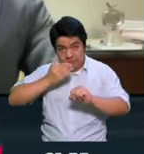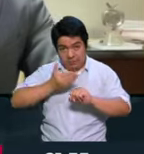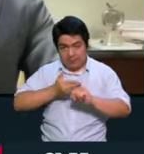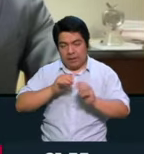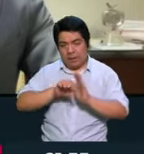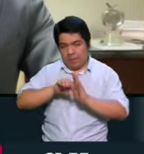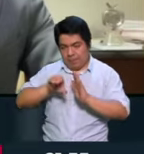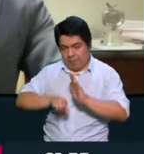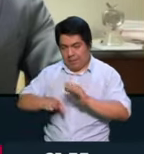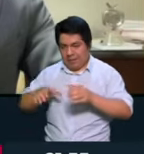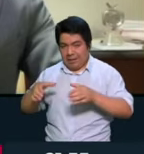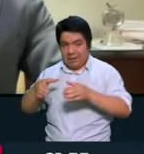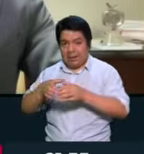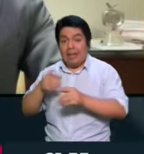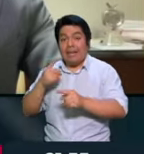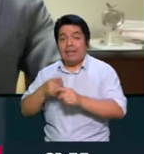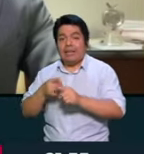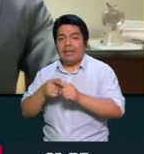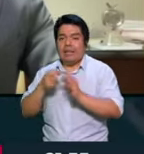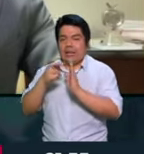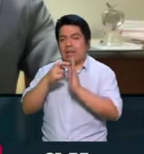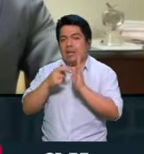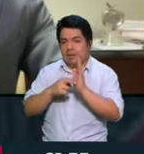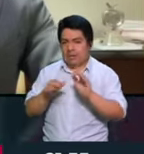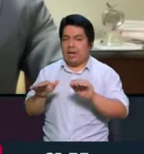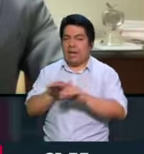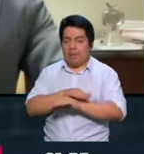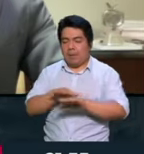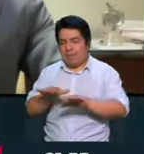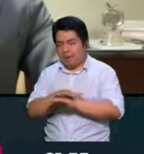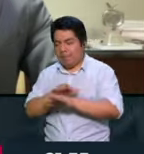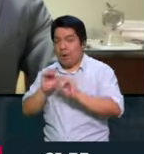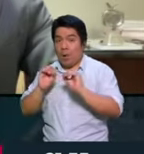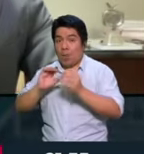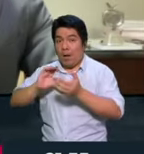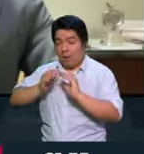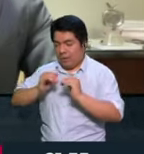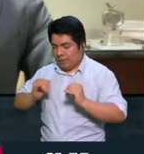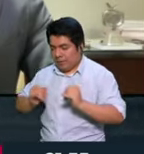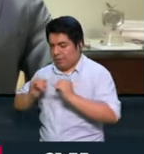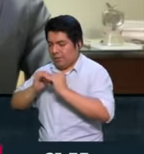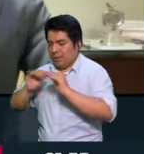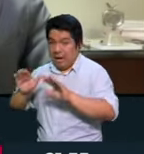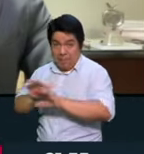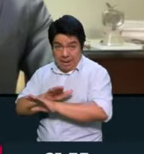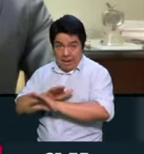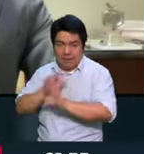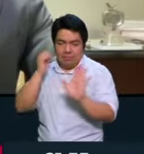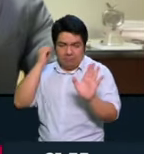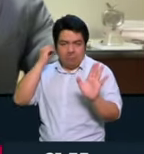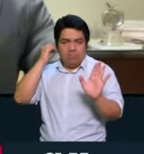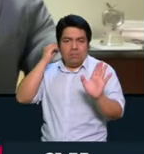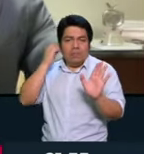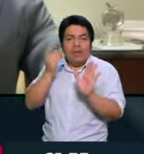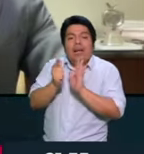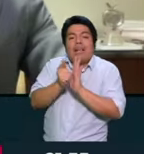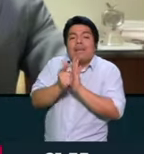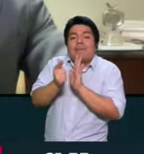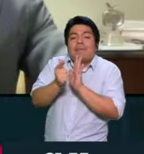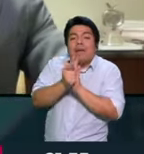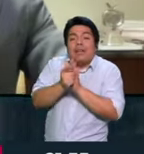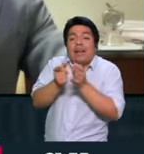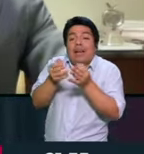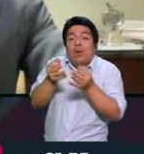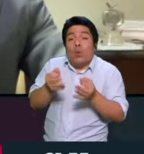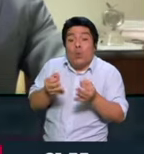el constituyente, es decir, quien puede reformar las leyes y transformar a las instituciones de nuestro país. Eso lo está haciendo legal y